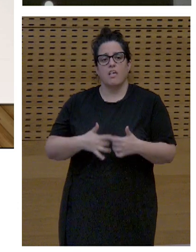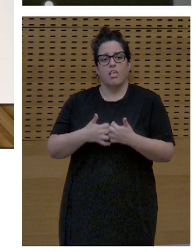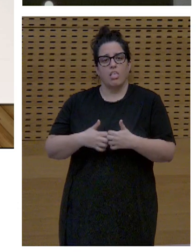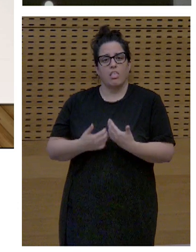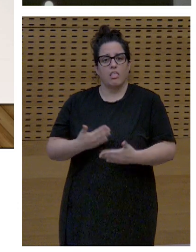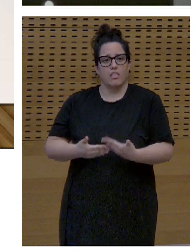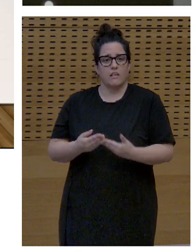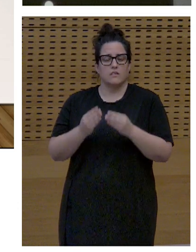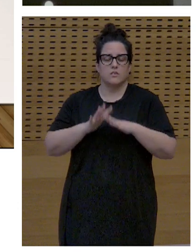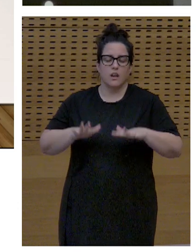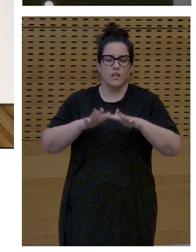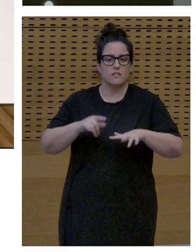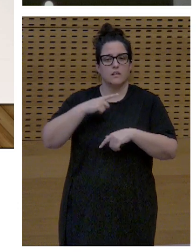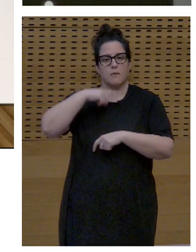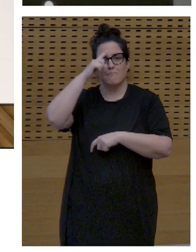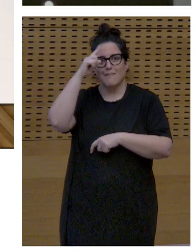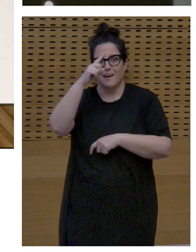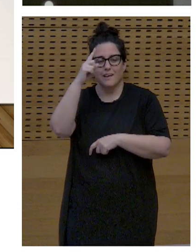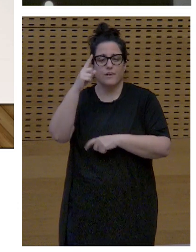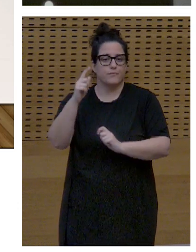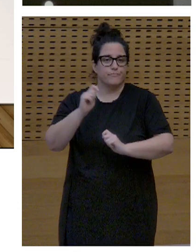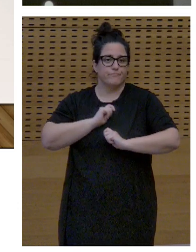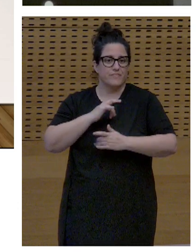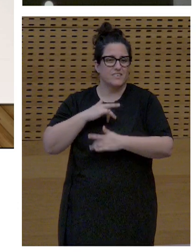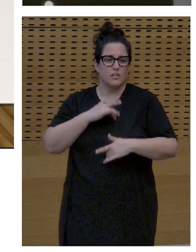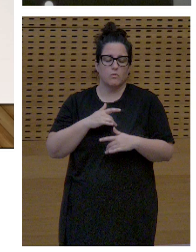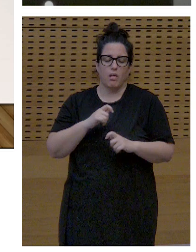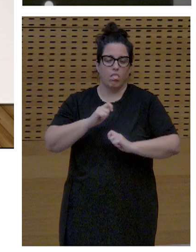son síntomas que son muy limitantes.